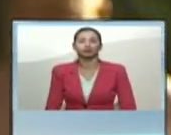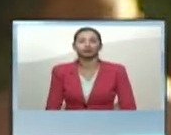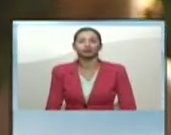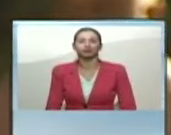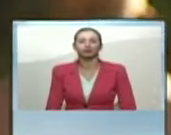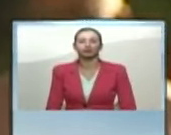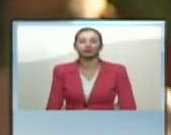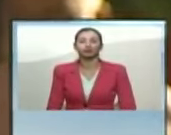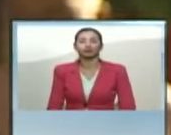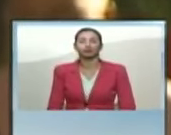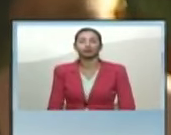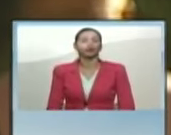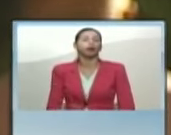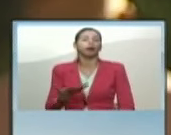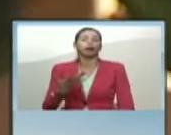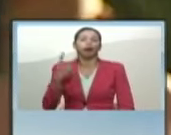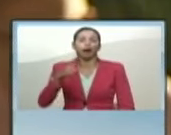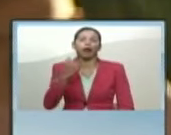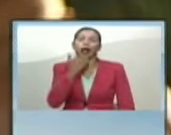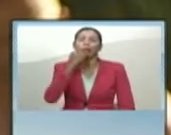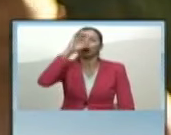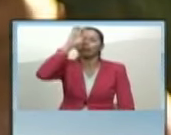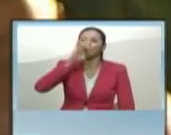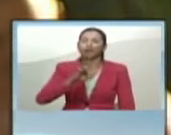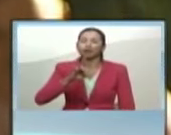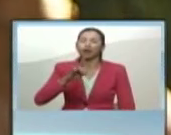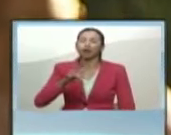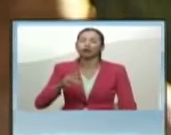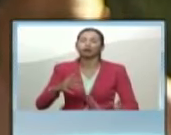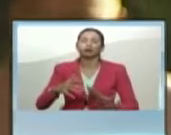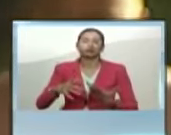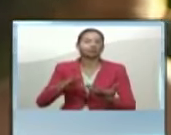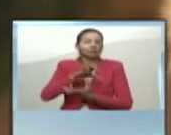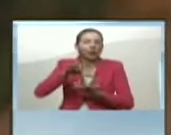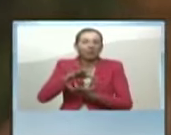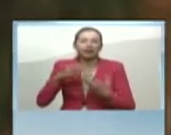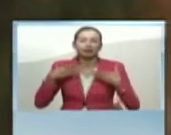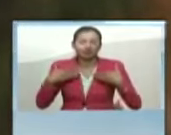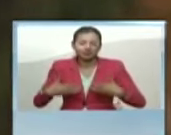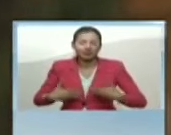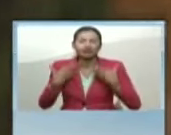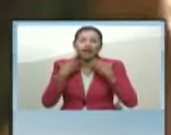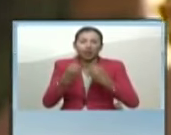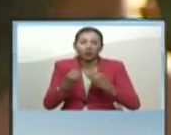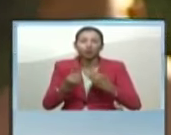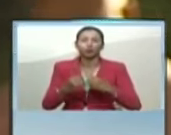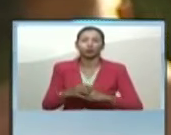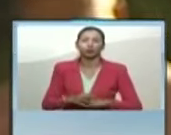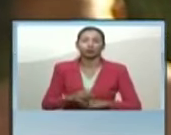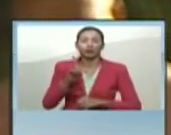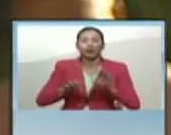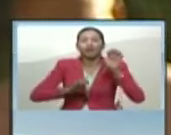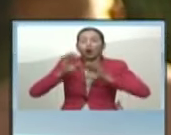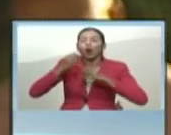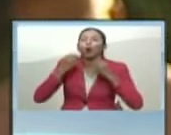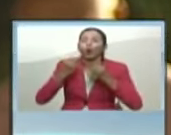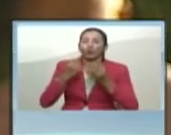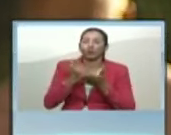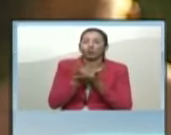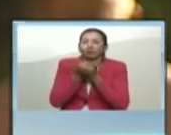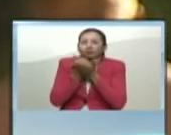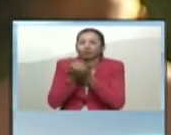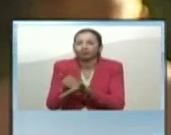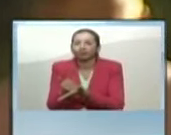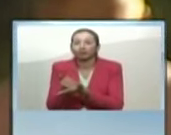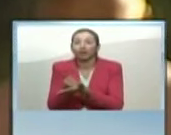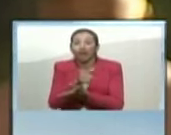alguna incapacidad por la pesca, que, bueno, realmente allí tendríamos que evaluar ¿cómo podemos hacer